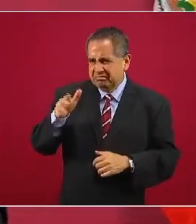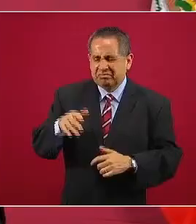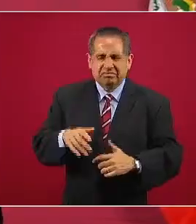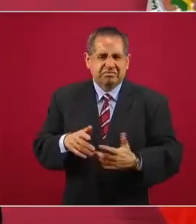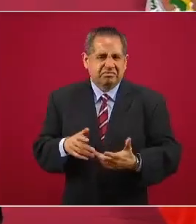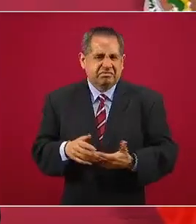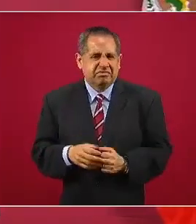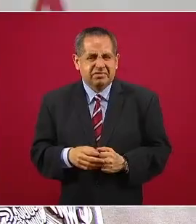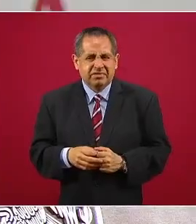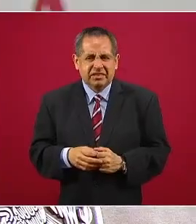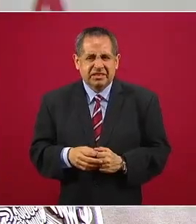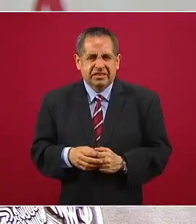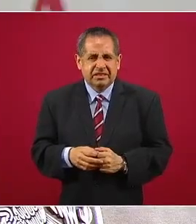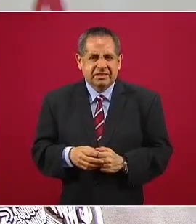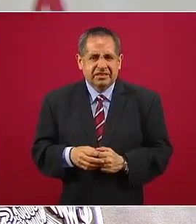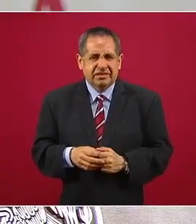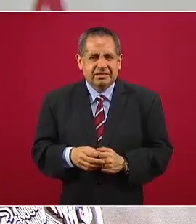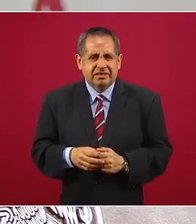clasistas,